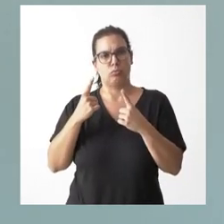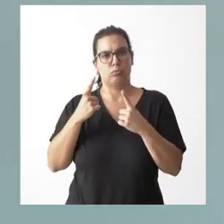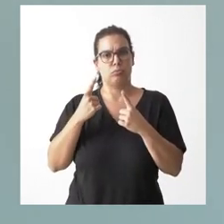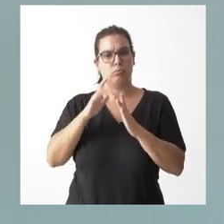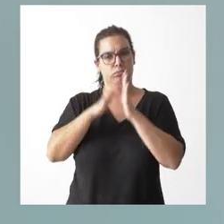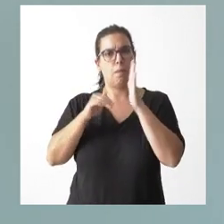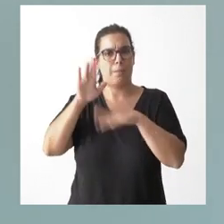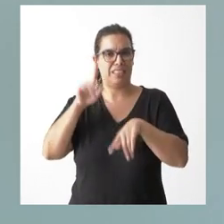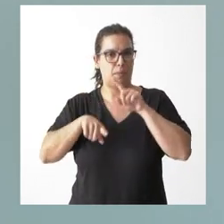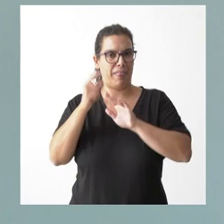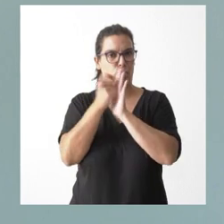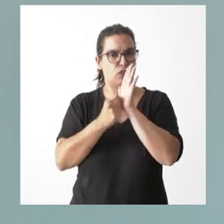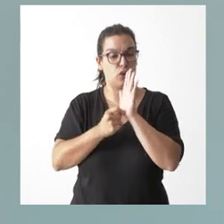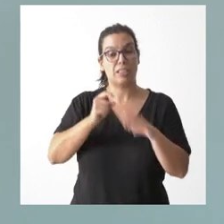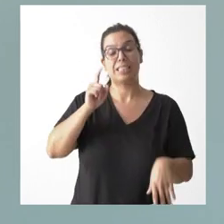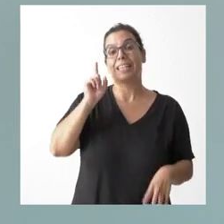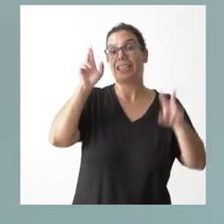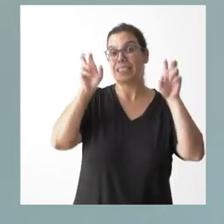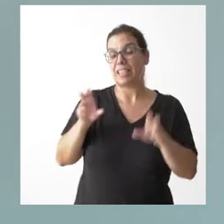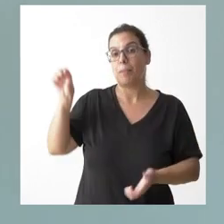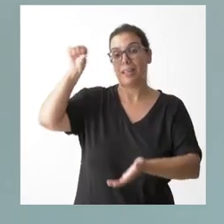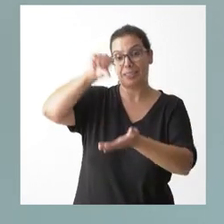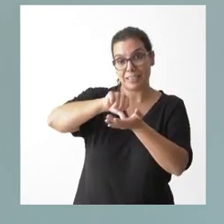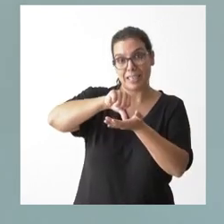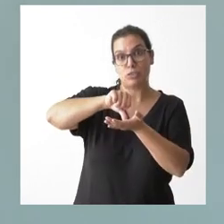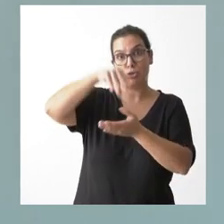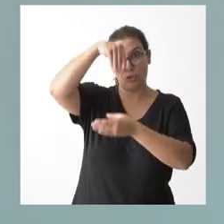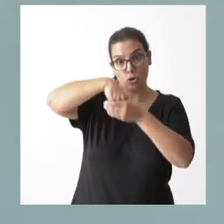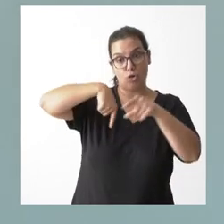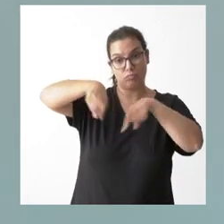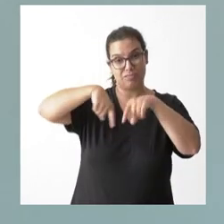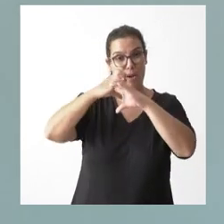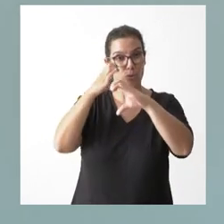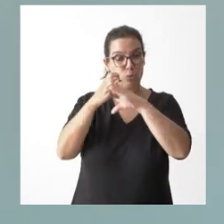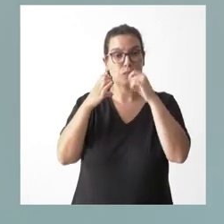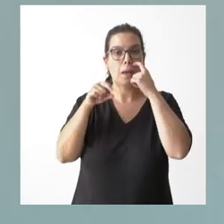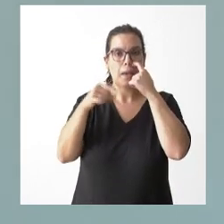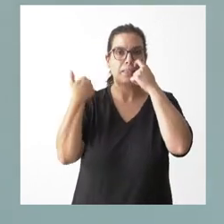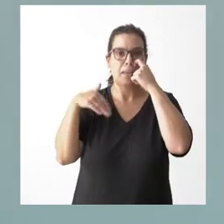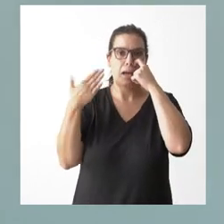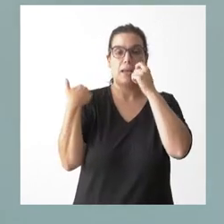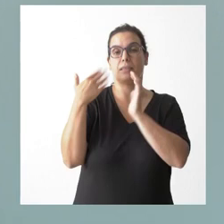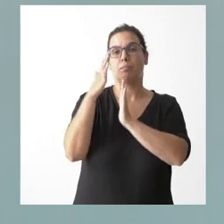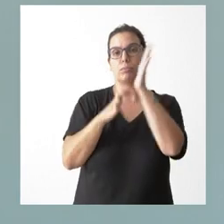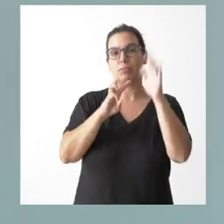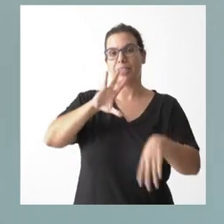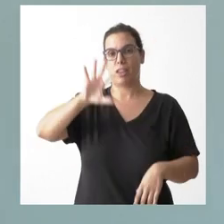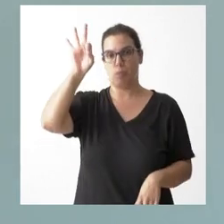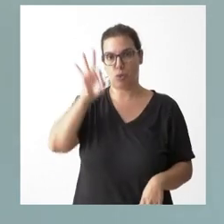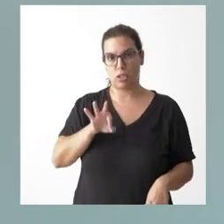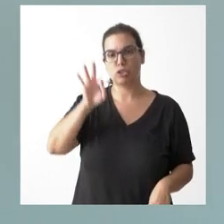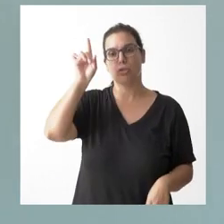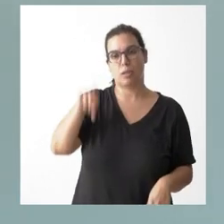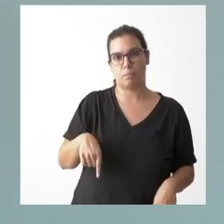las condiciones. Y en el caso del transporte interurbano teníamos ya una deducción del 35% al cual se une esta